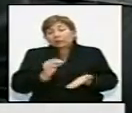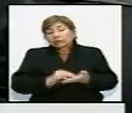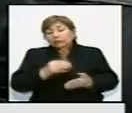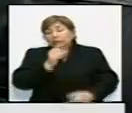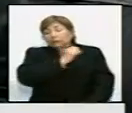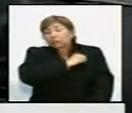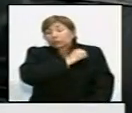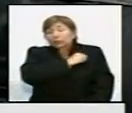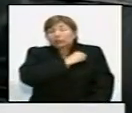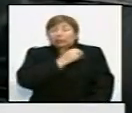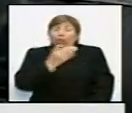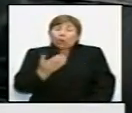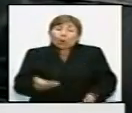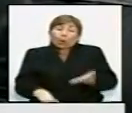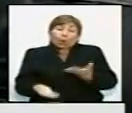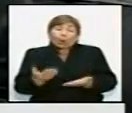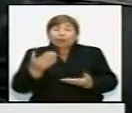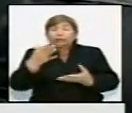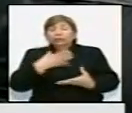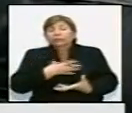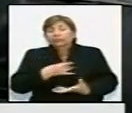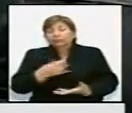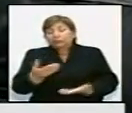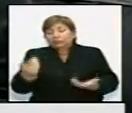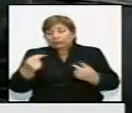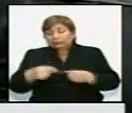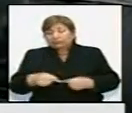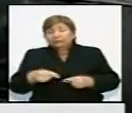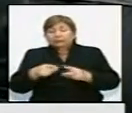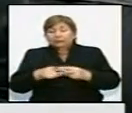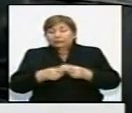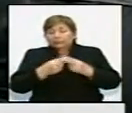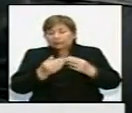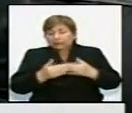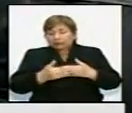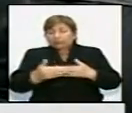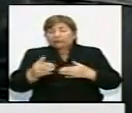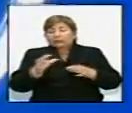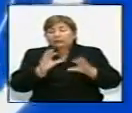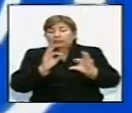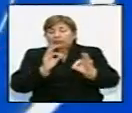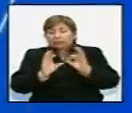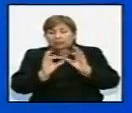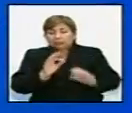secundaria, o cuáles son los aprendizajes con los que viene, y a partir de ello hacer la selección.